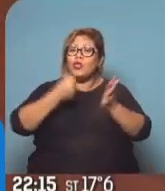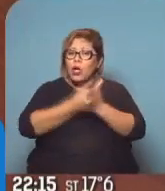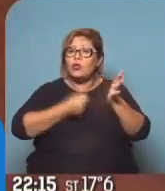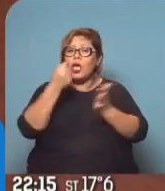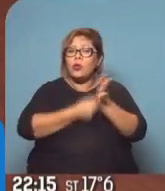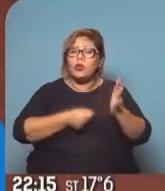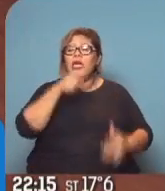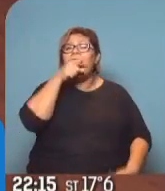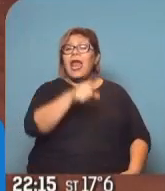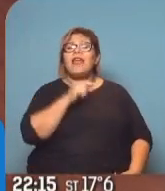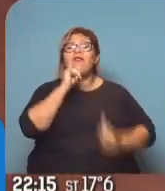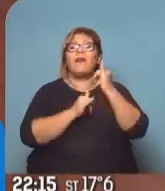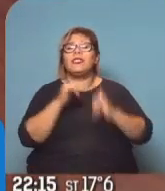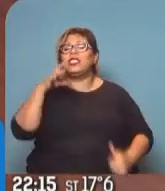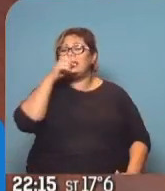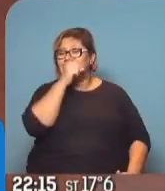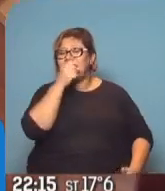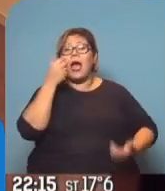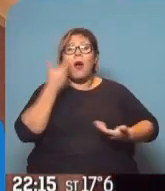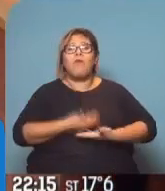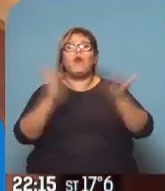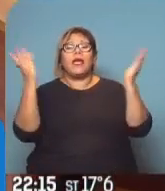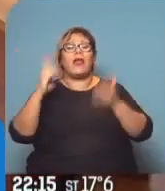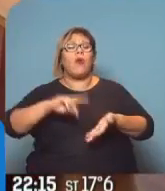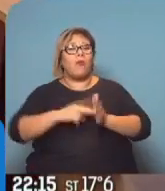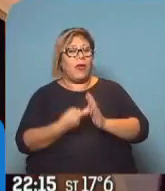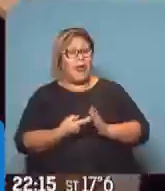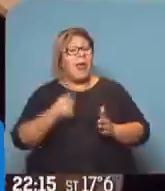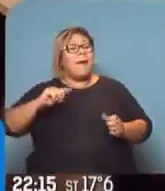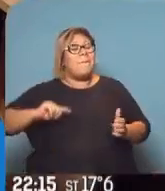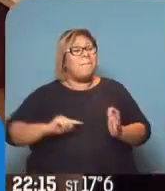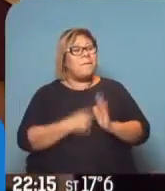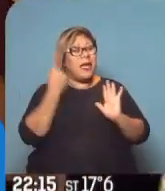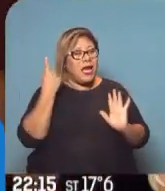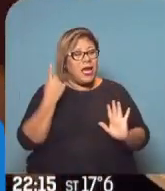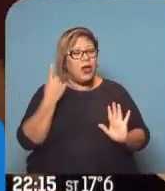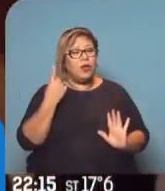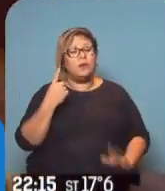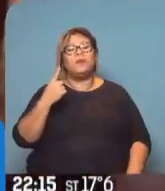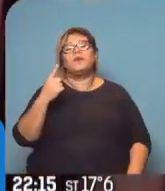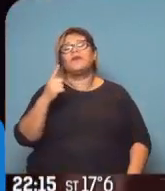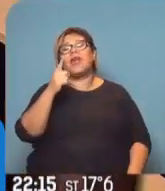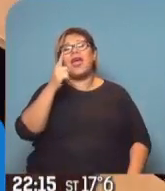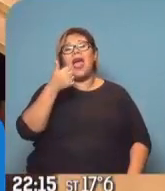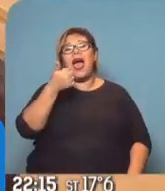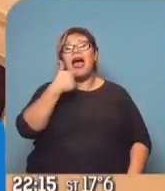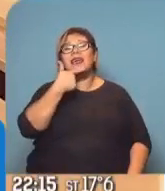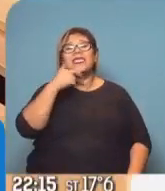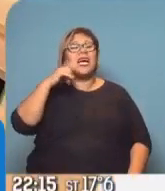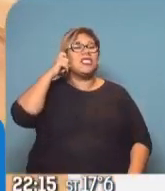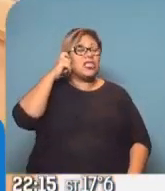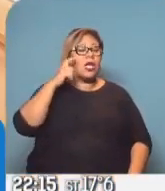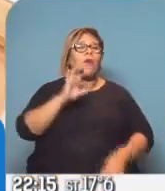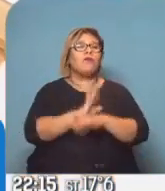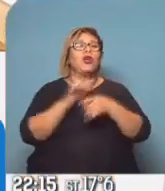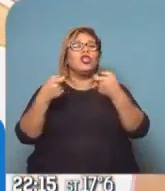publicar información. Entonces ahí hubo un complot entre Assange y Chelsea Manning para robar información. O sea, se